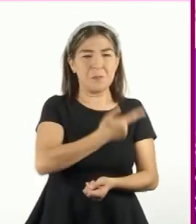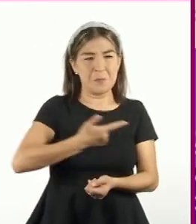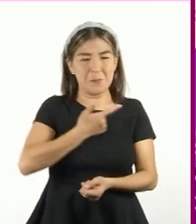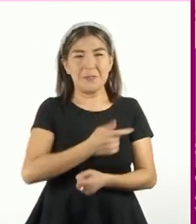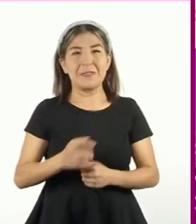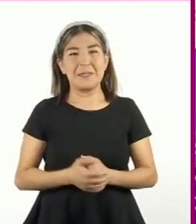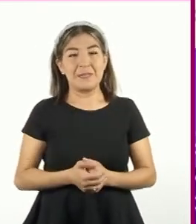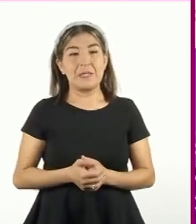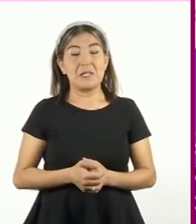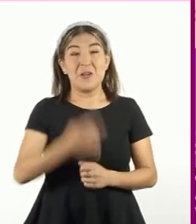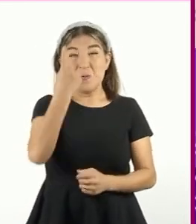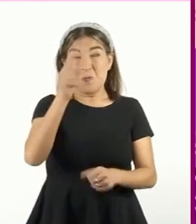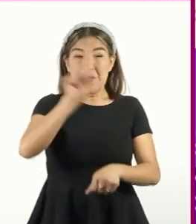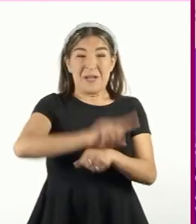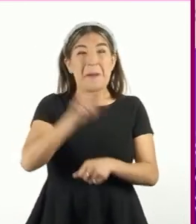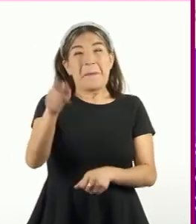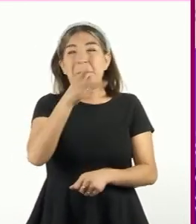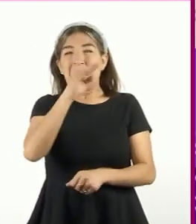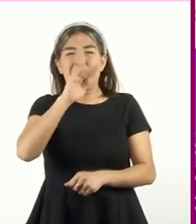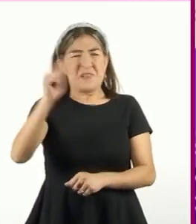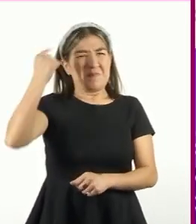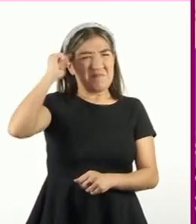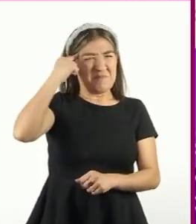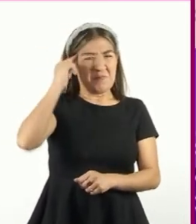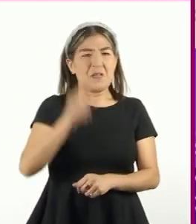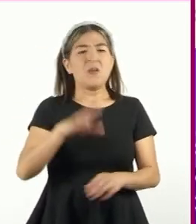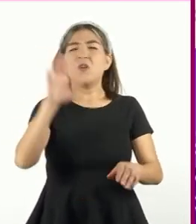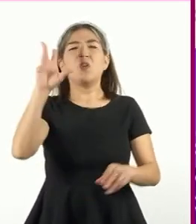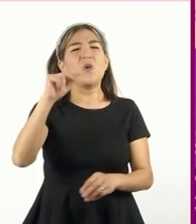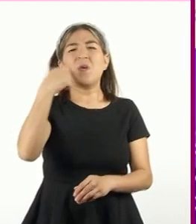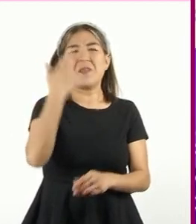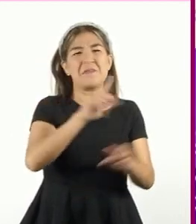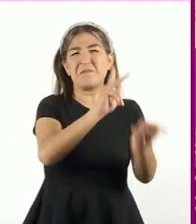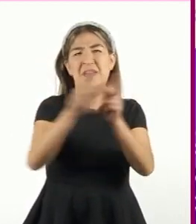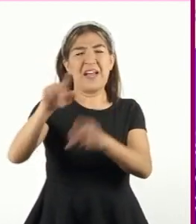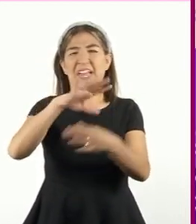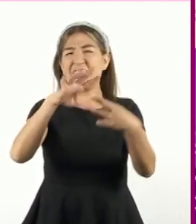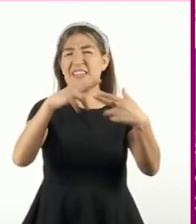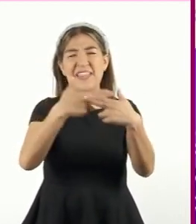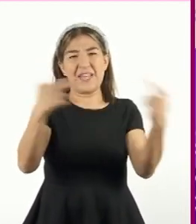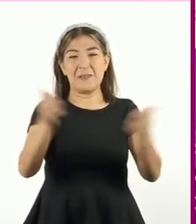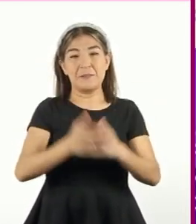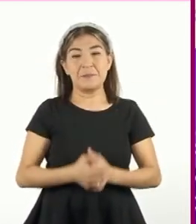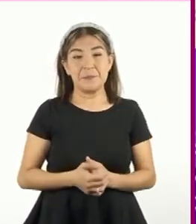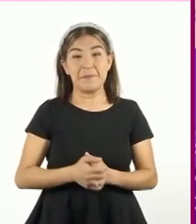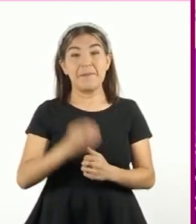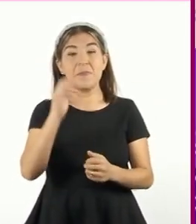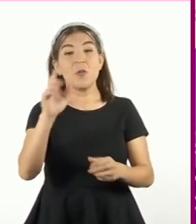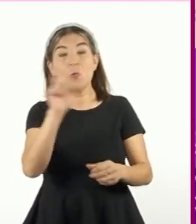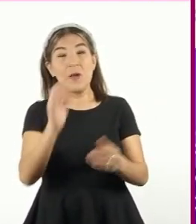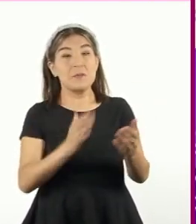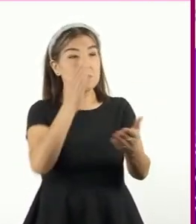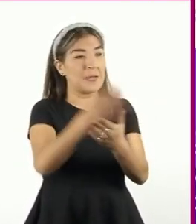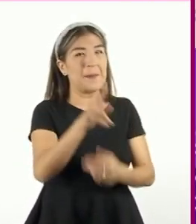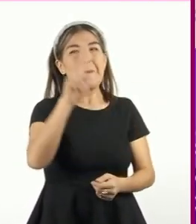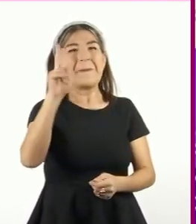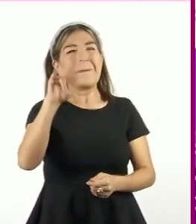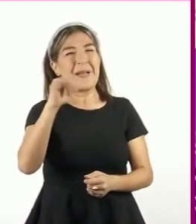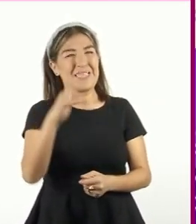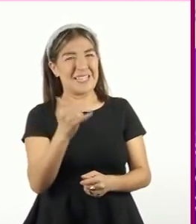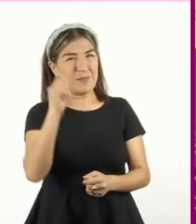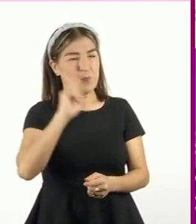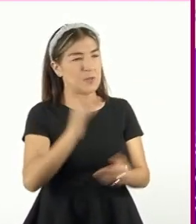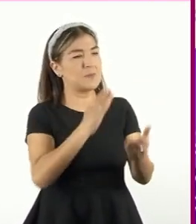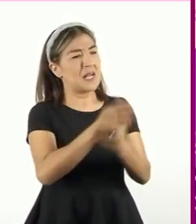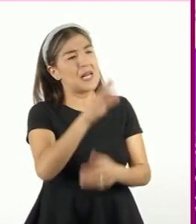una gran discusión y no quería hablar del tema con nadie. Cuando llegó Vianney, Melissa no le contestó ni le